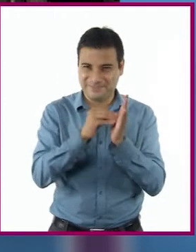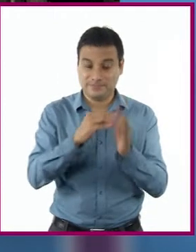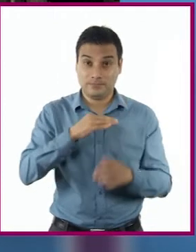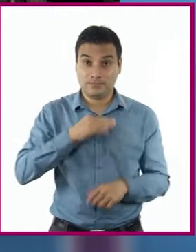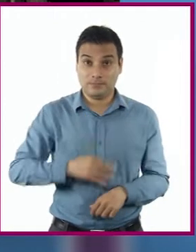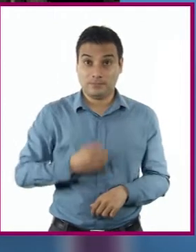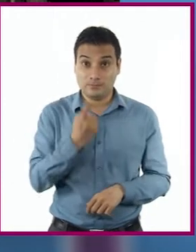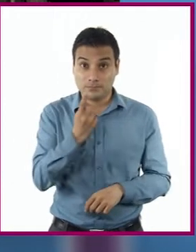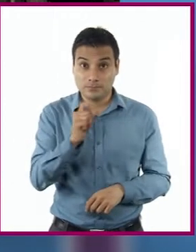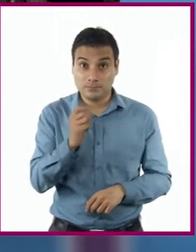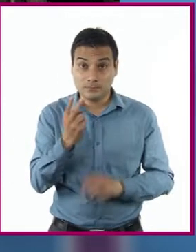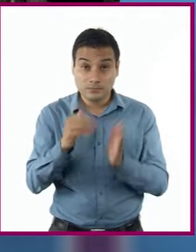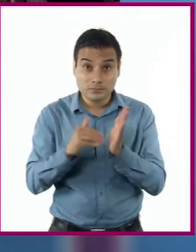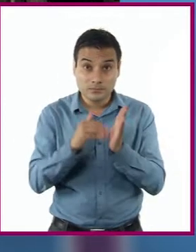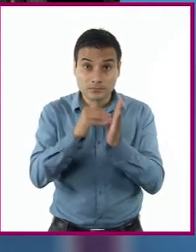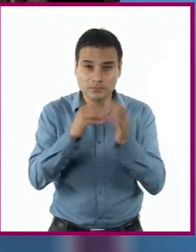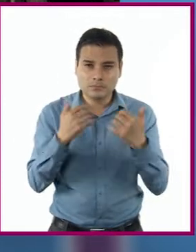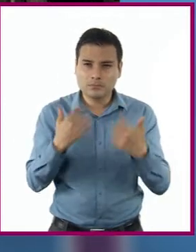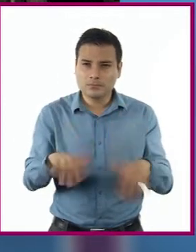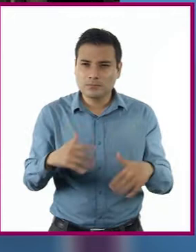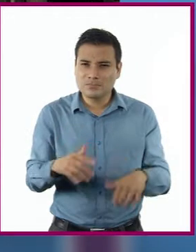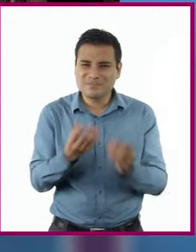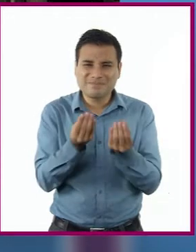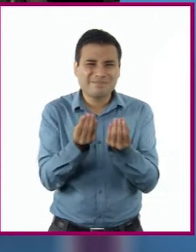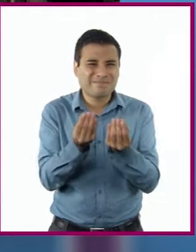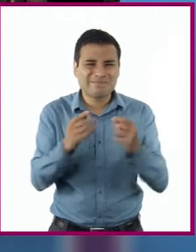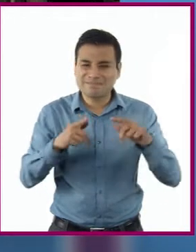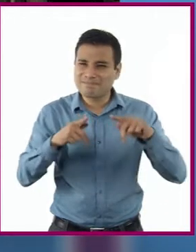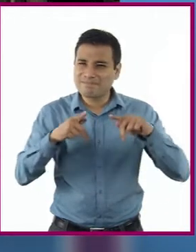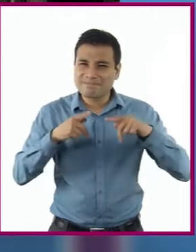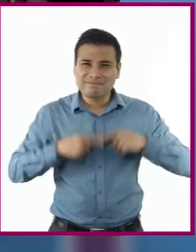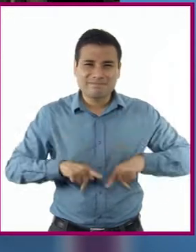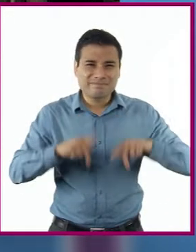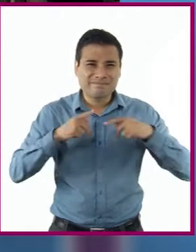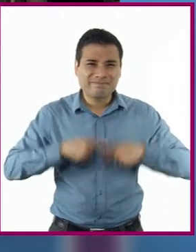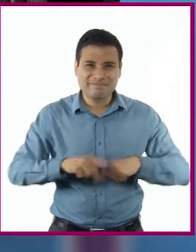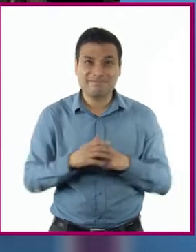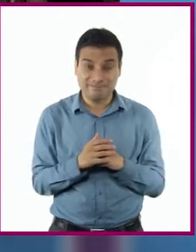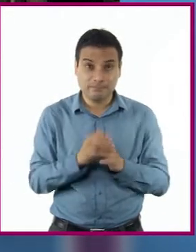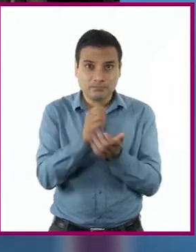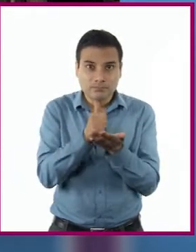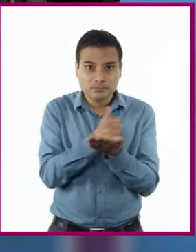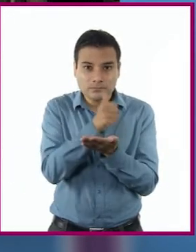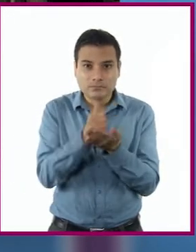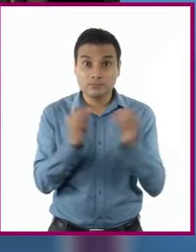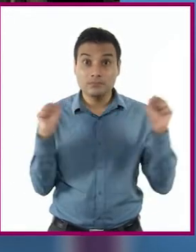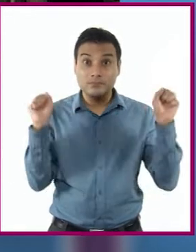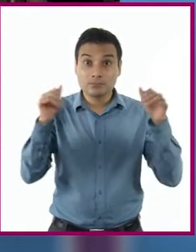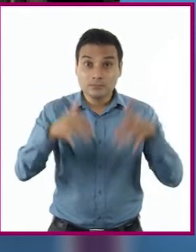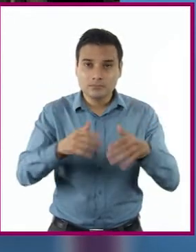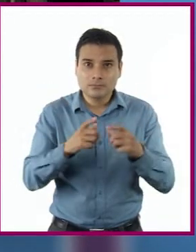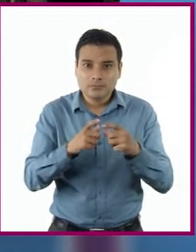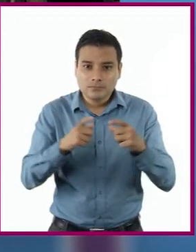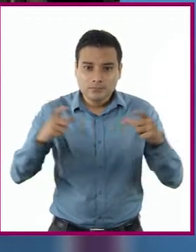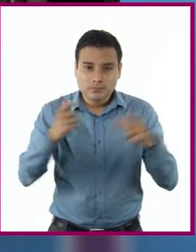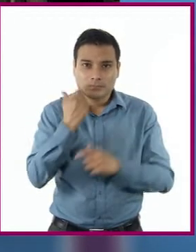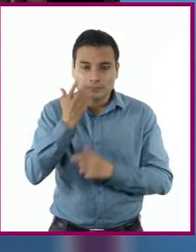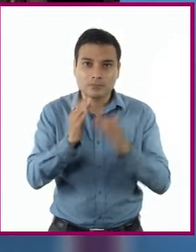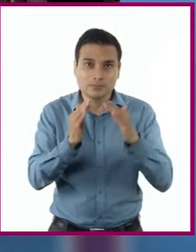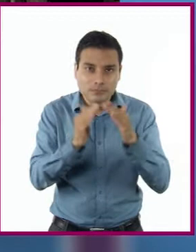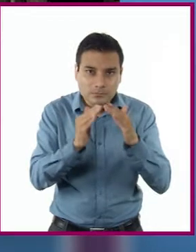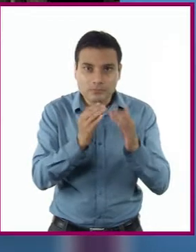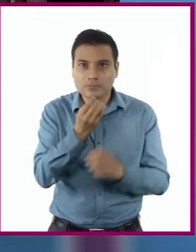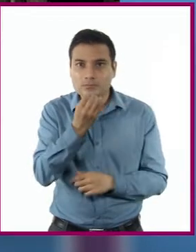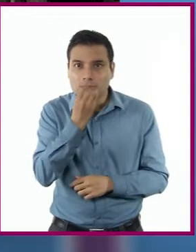1.2 millones. Cada vez más personas de otras regiones llegaban a estos centros en busca de vivienda,